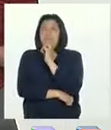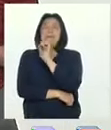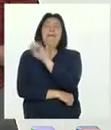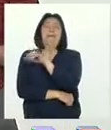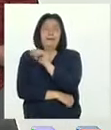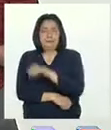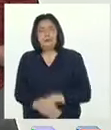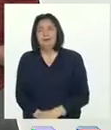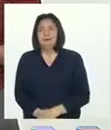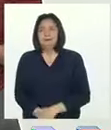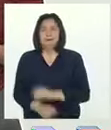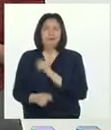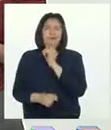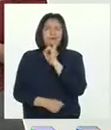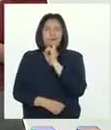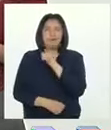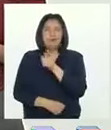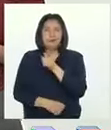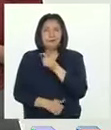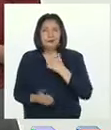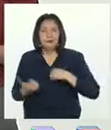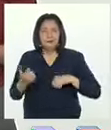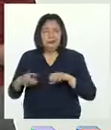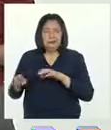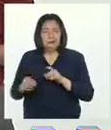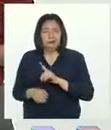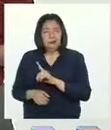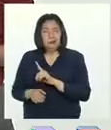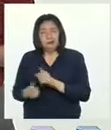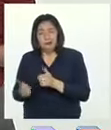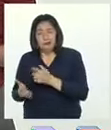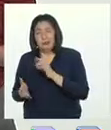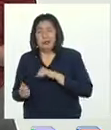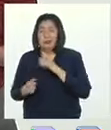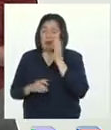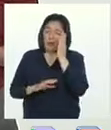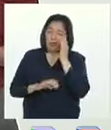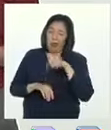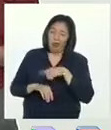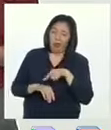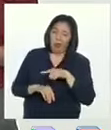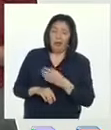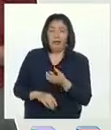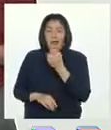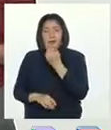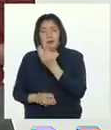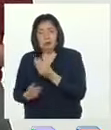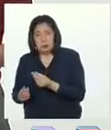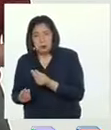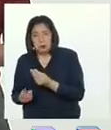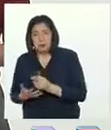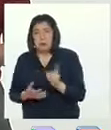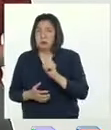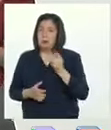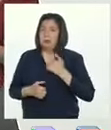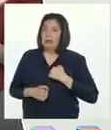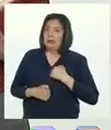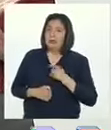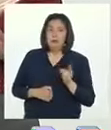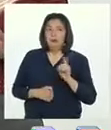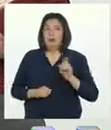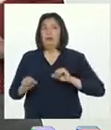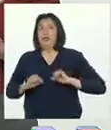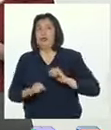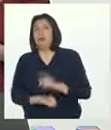Sí. Eran sus acciones poco saludables, como dormir hasta tarde, comer poco, no bañarse y no